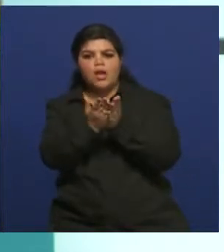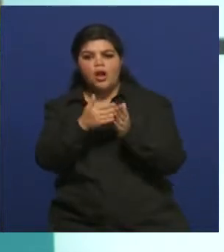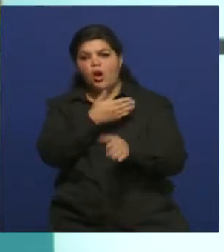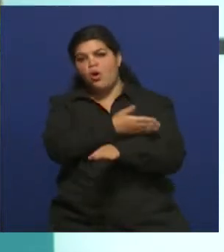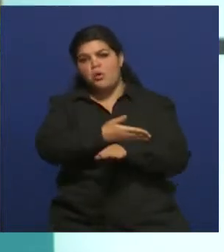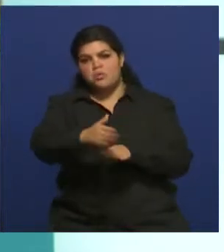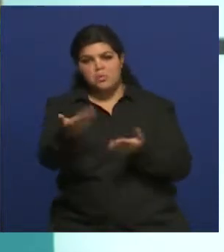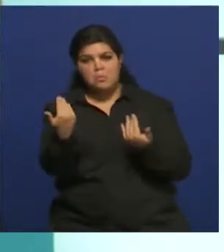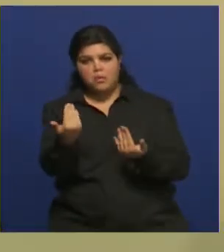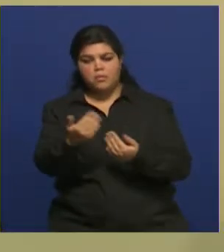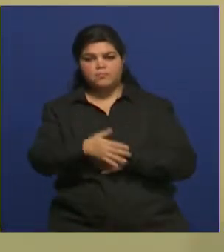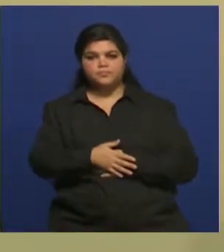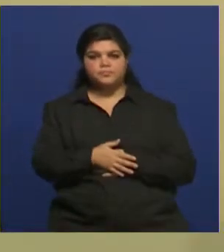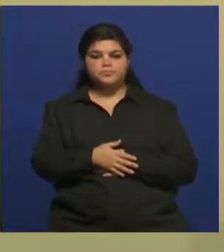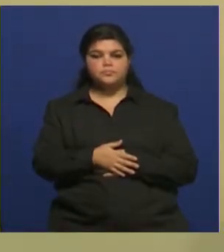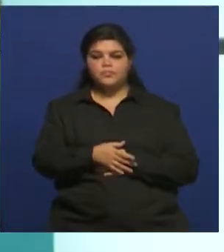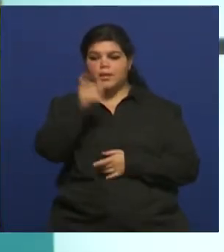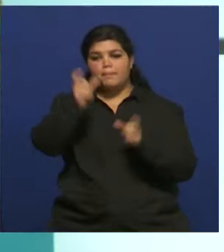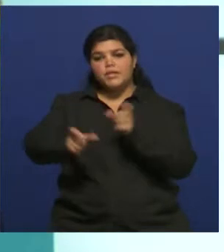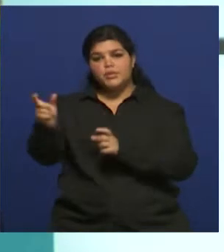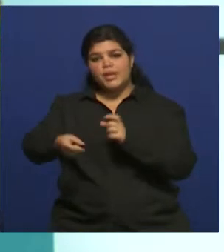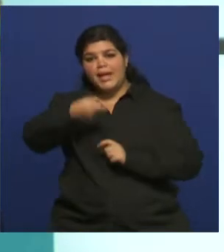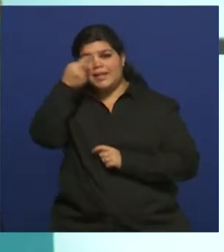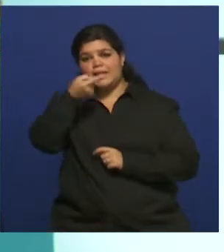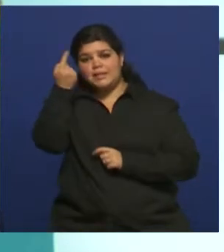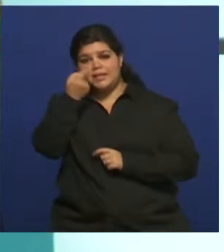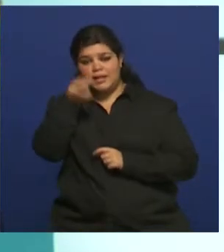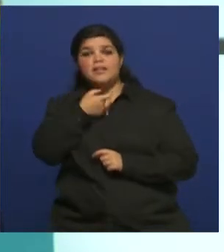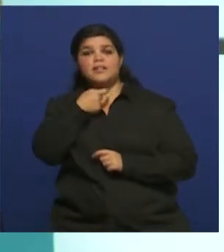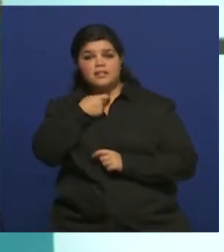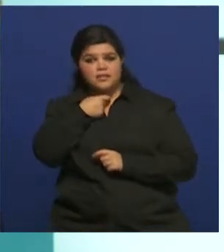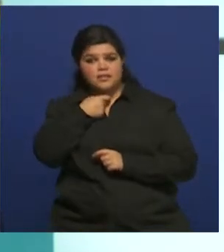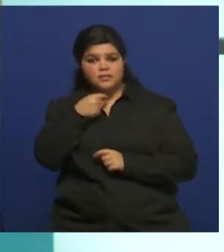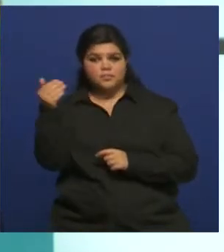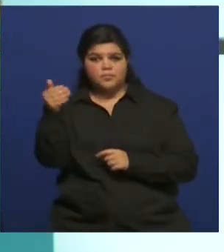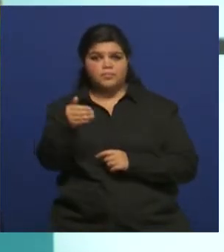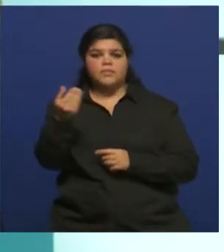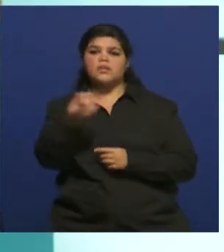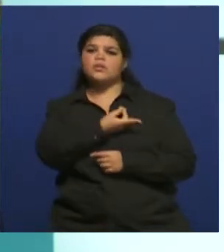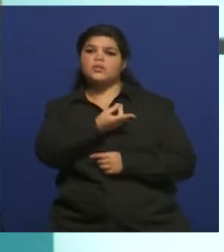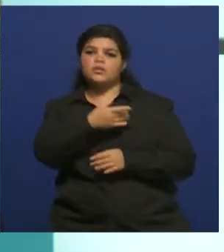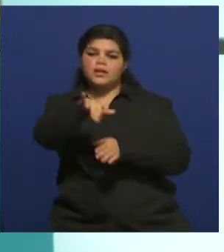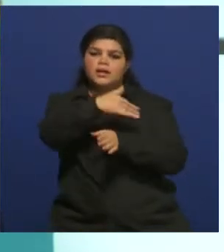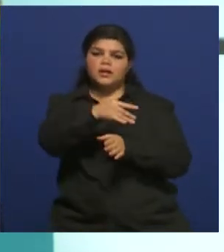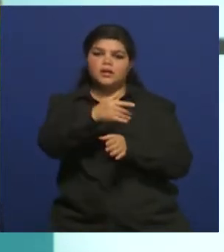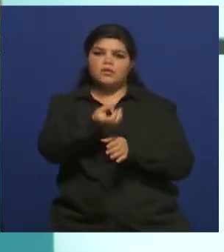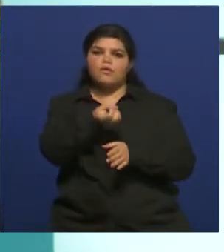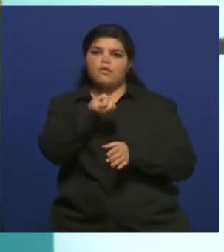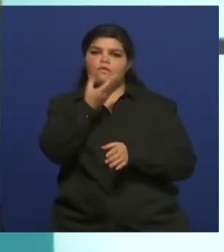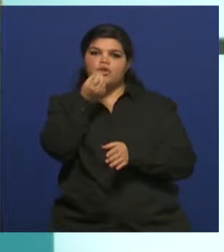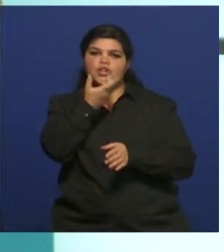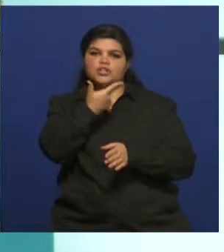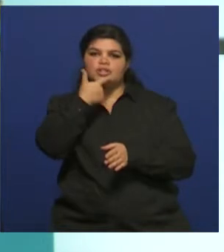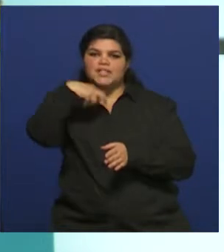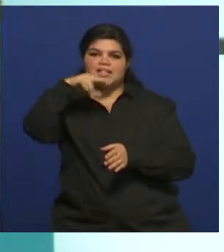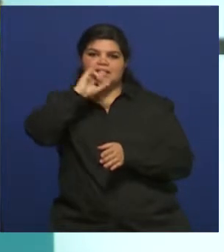sus estudios. Absolutamente. Y bueno, las personas que estén interesadas en acercarse están ubicados en la calle Florencio Sánchez